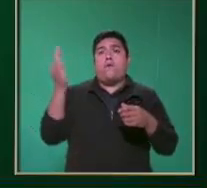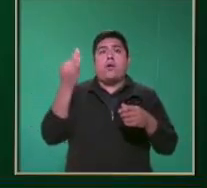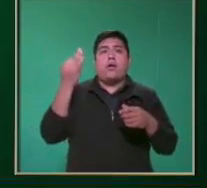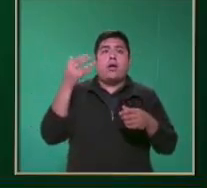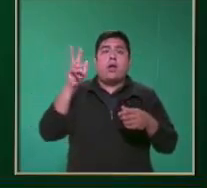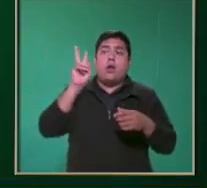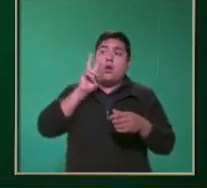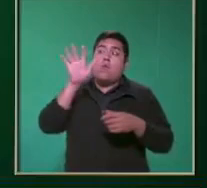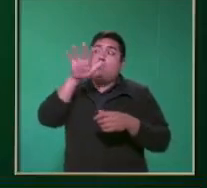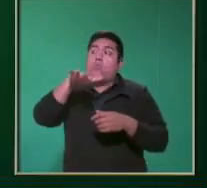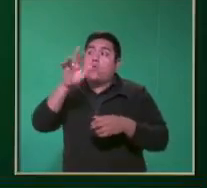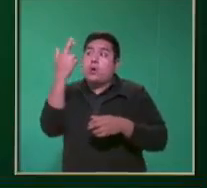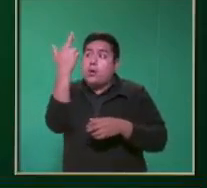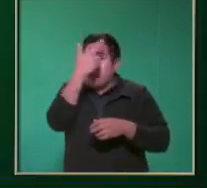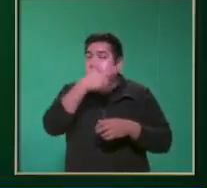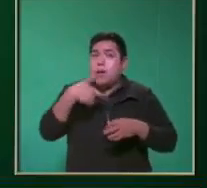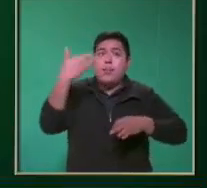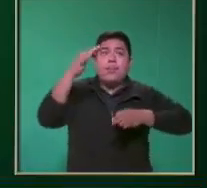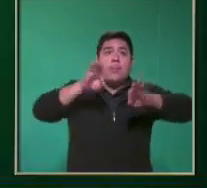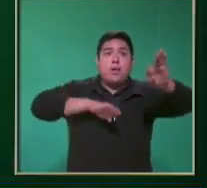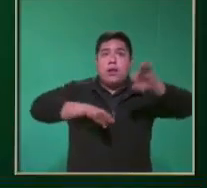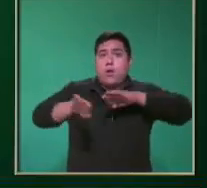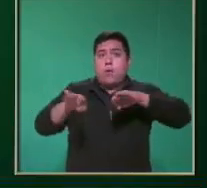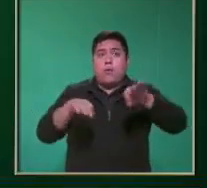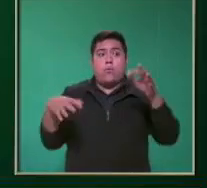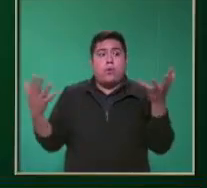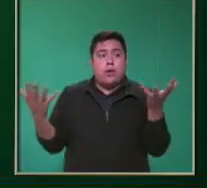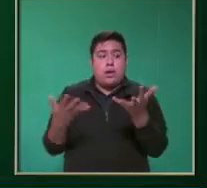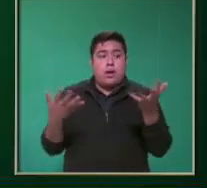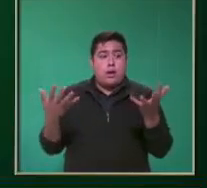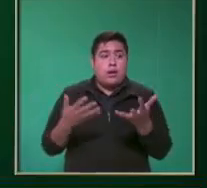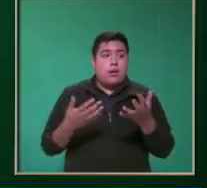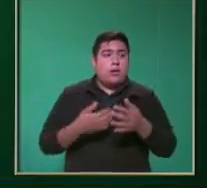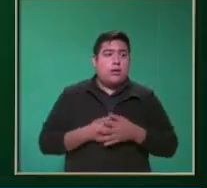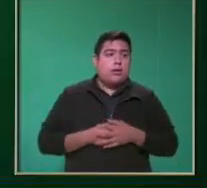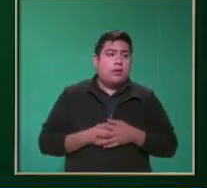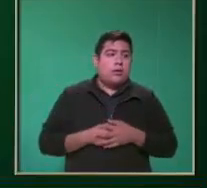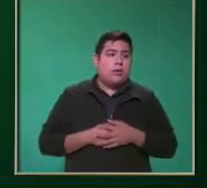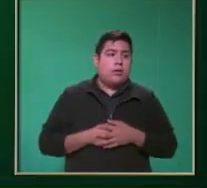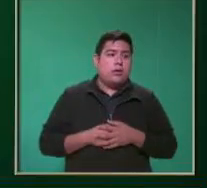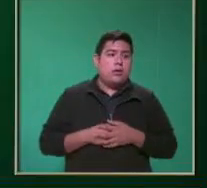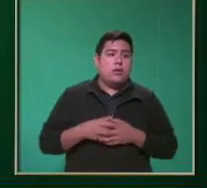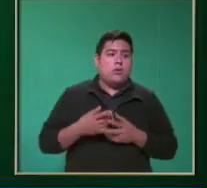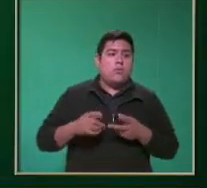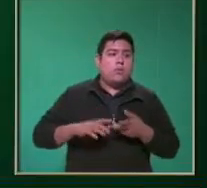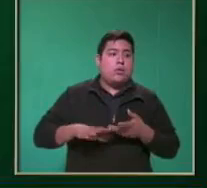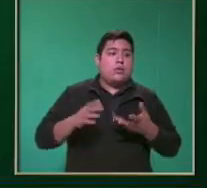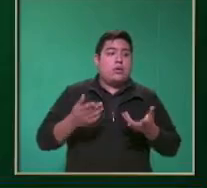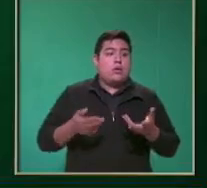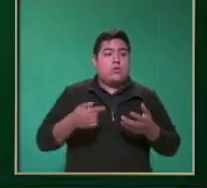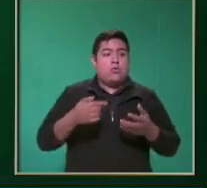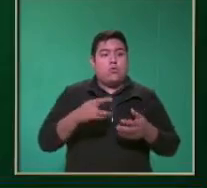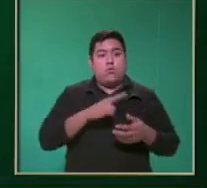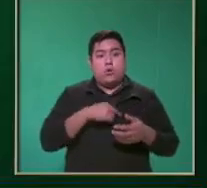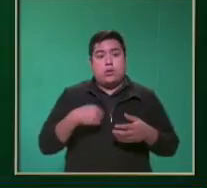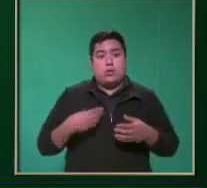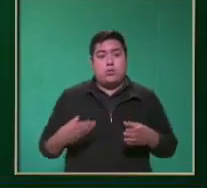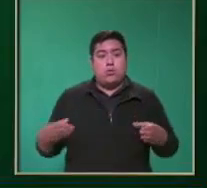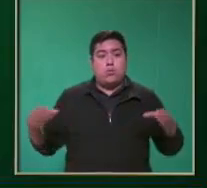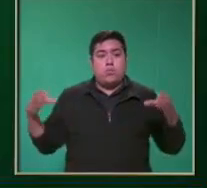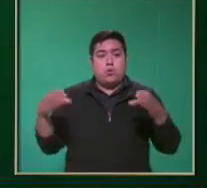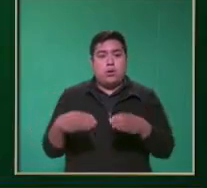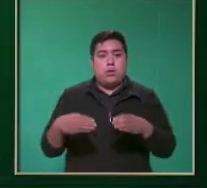que veas las labores que ellos realizan y cómo desde nuestras comunidades y